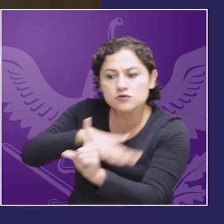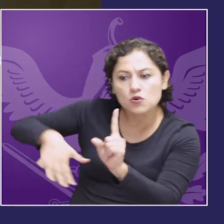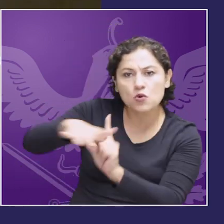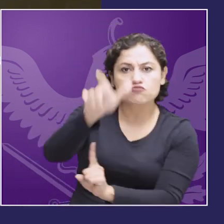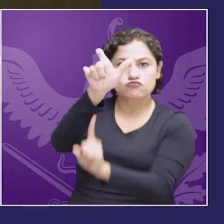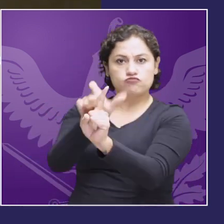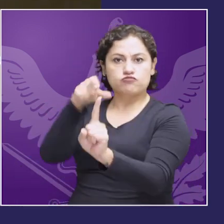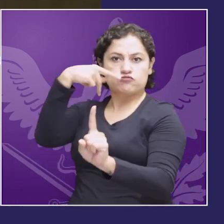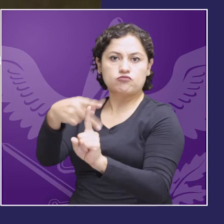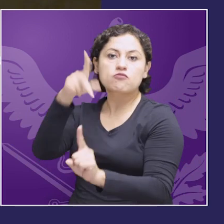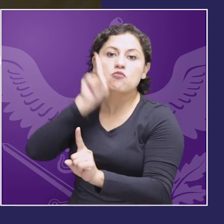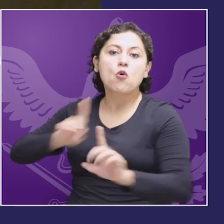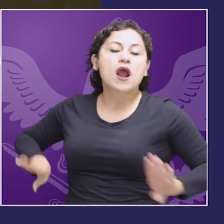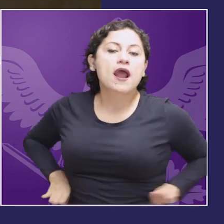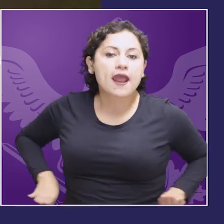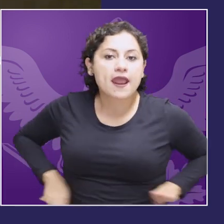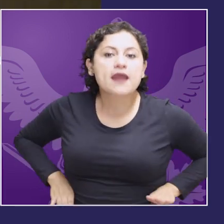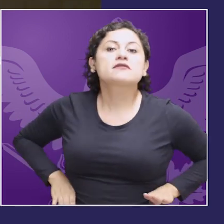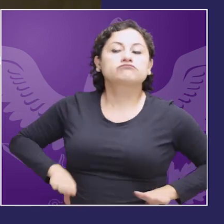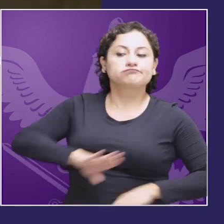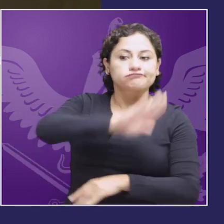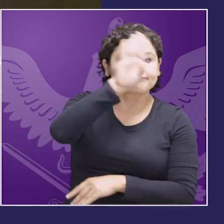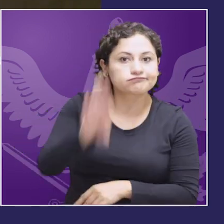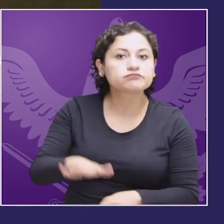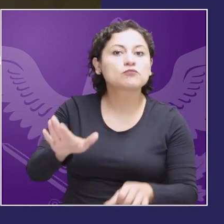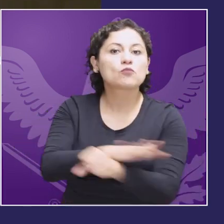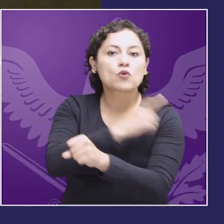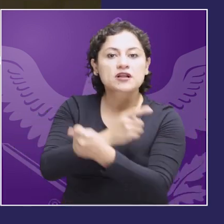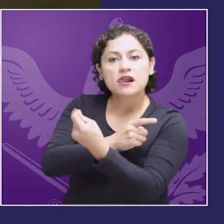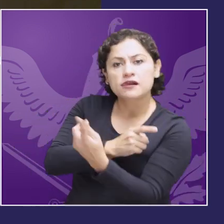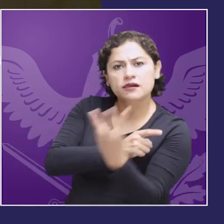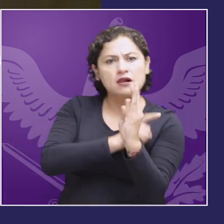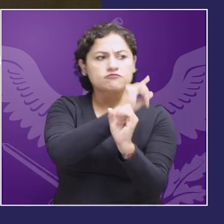indagarse oficiosamente sobre las posibles razones de género,